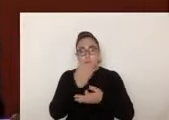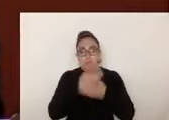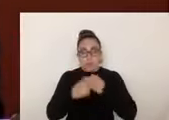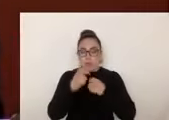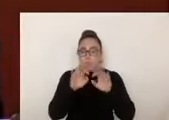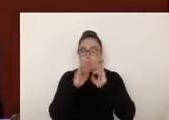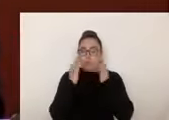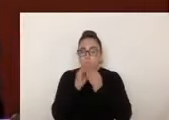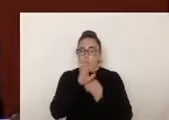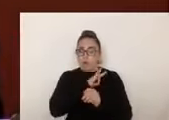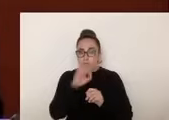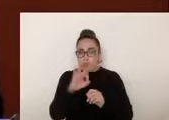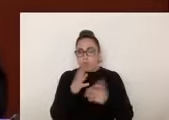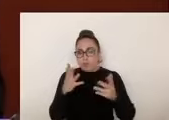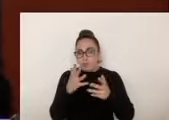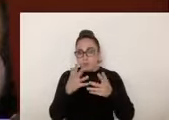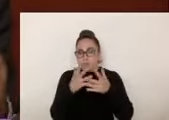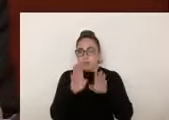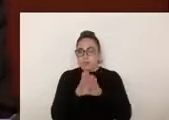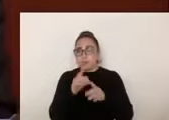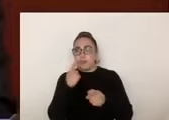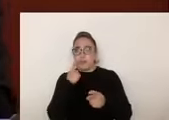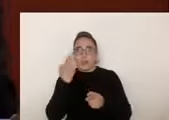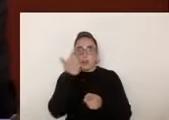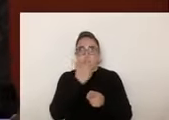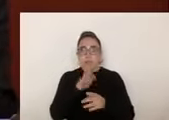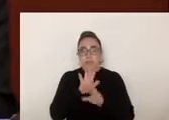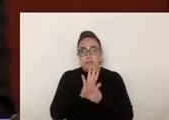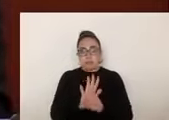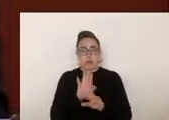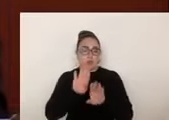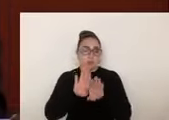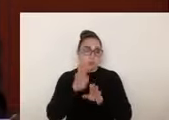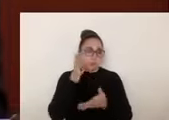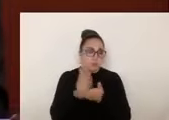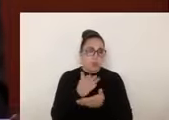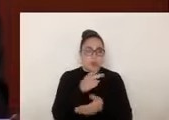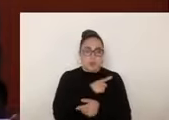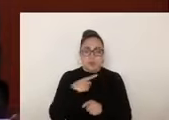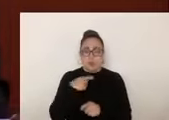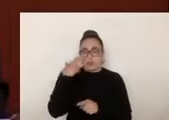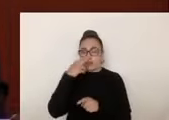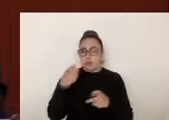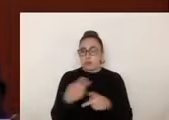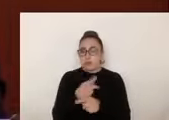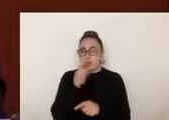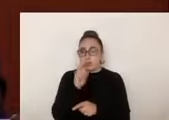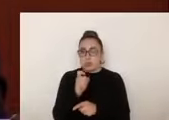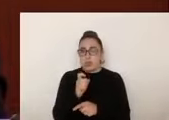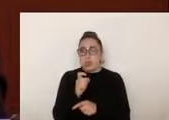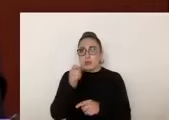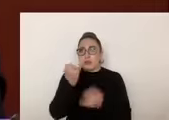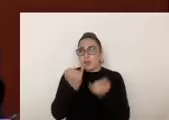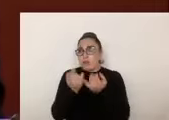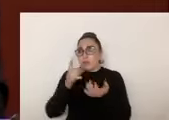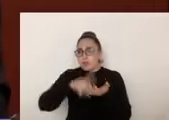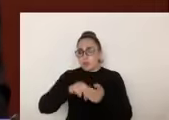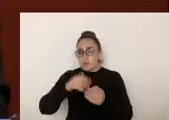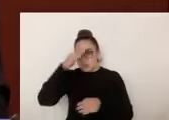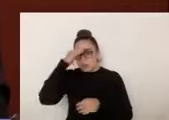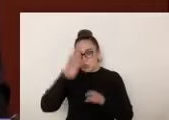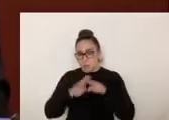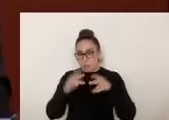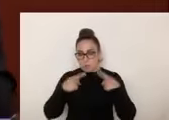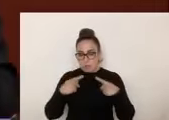pueden neutralizar a su vez, es decir, puedes poner un tapón, pero hay que saber en qué consisten y hay que entender esa fragilidad humana que se da en este